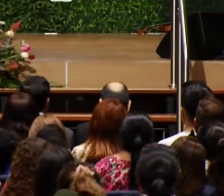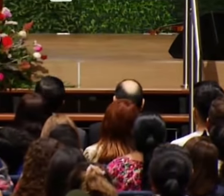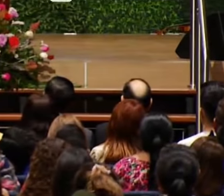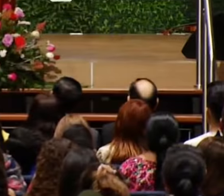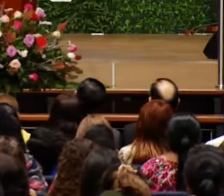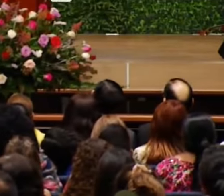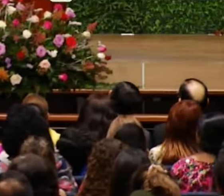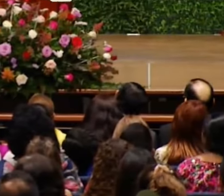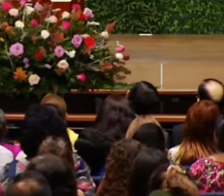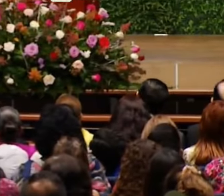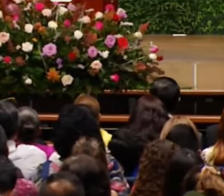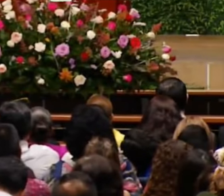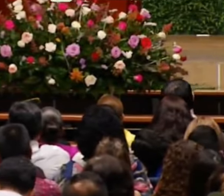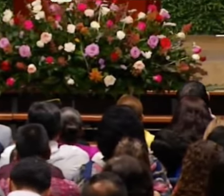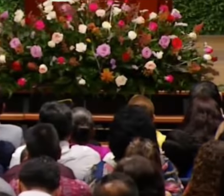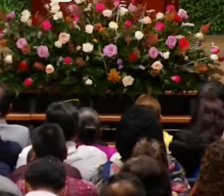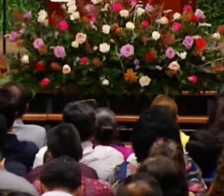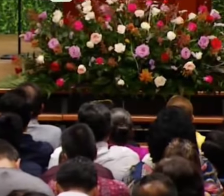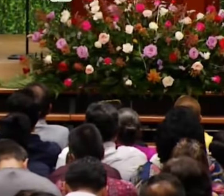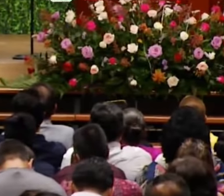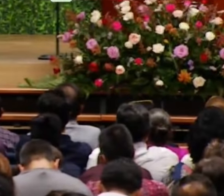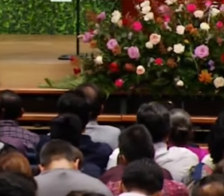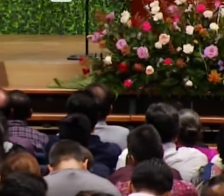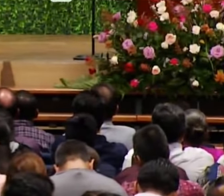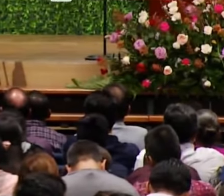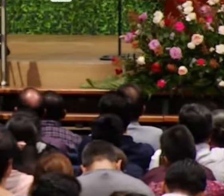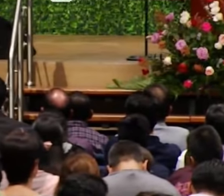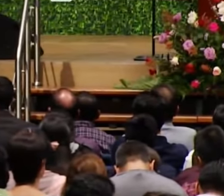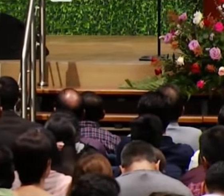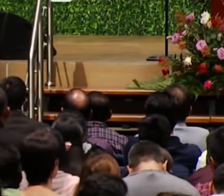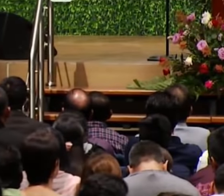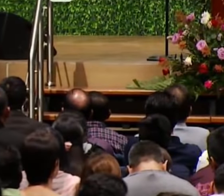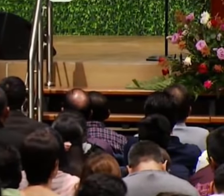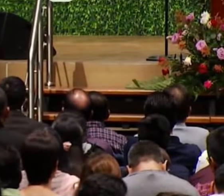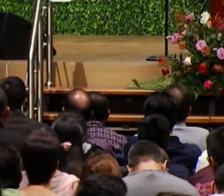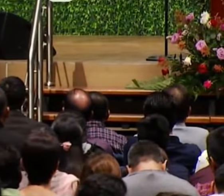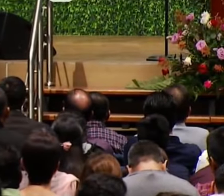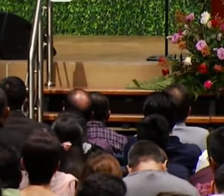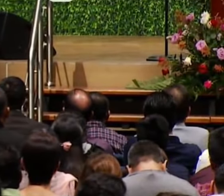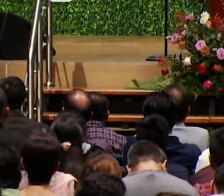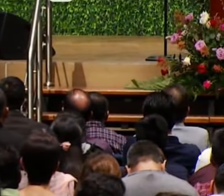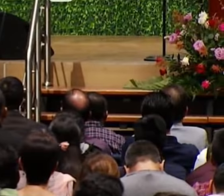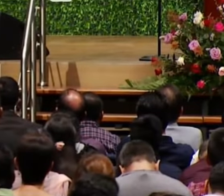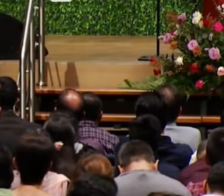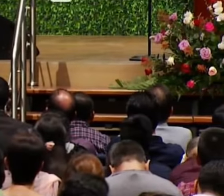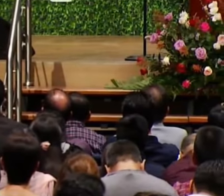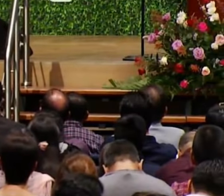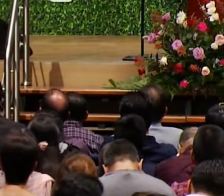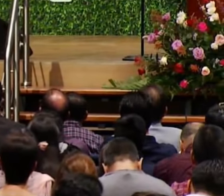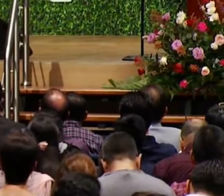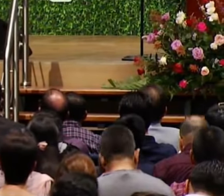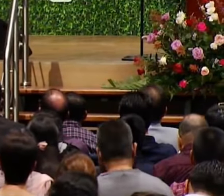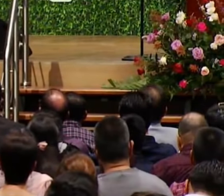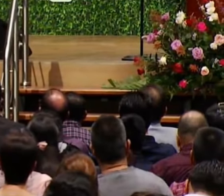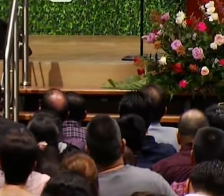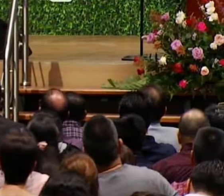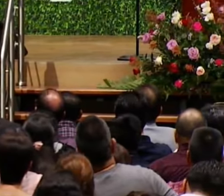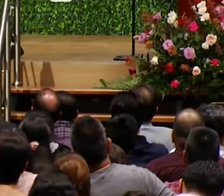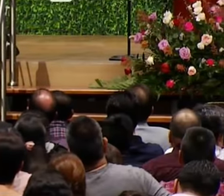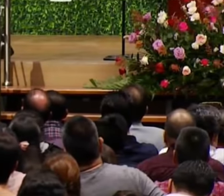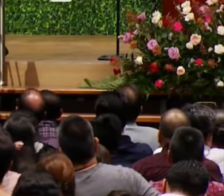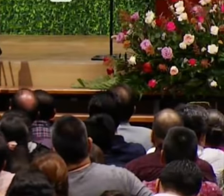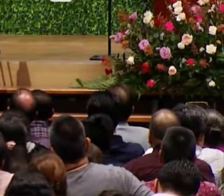uno se transforma, lo siguiente que va a acontecer es